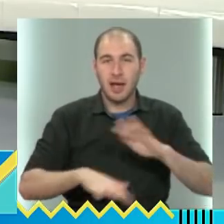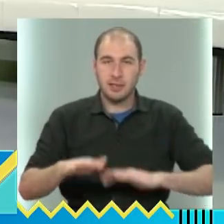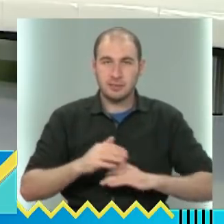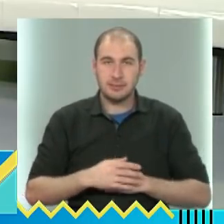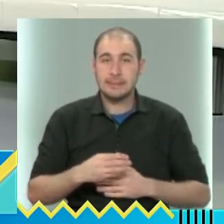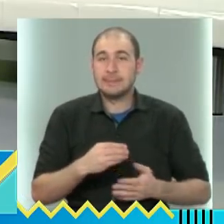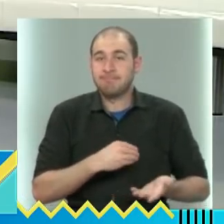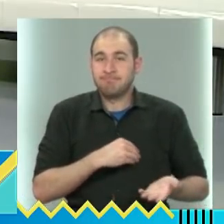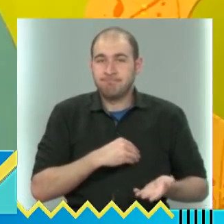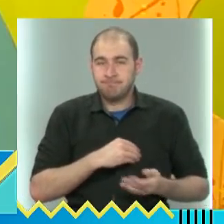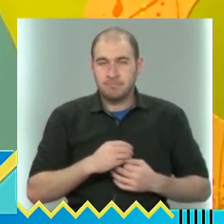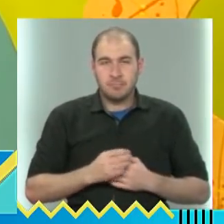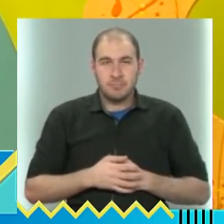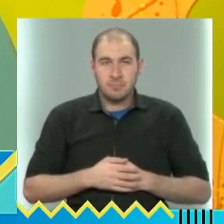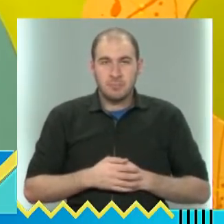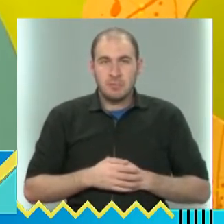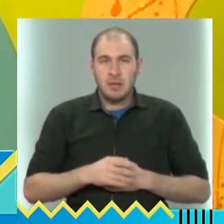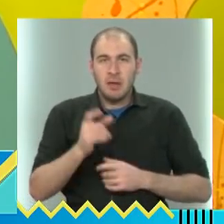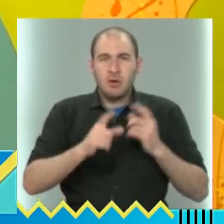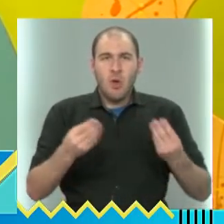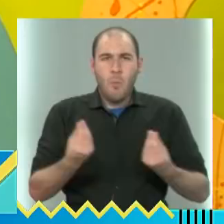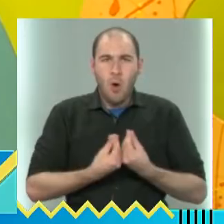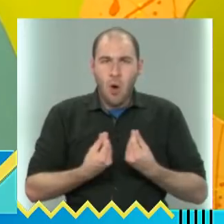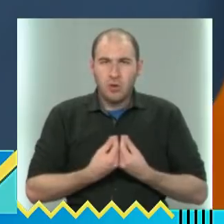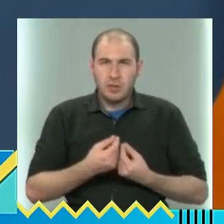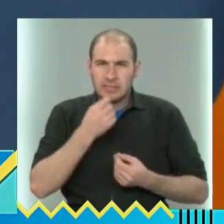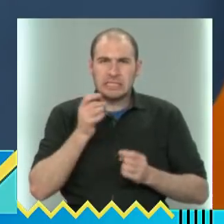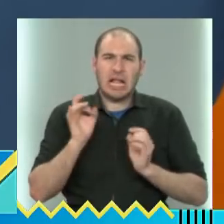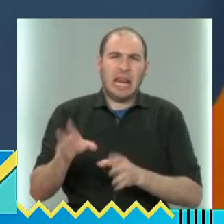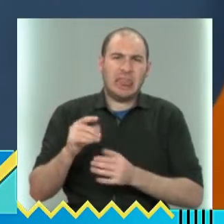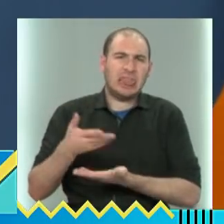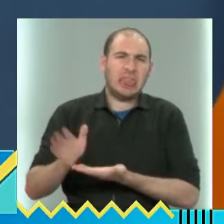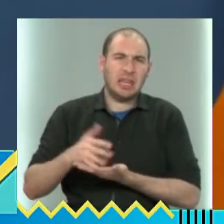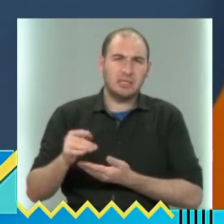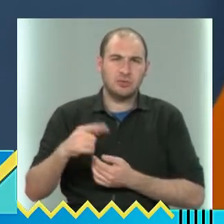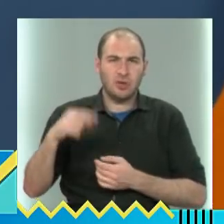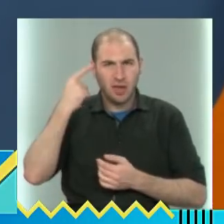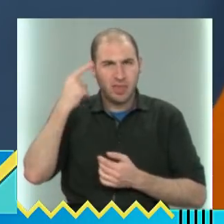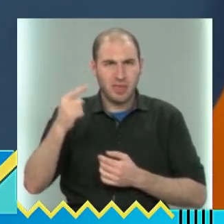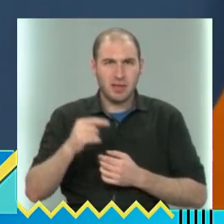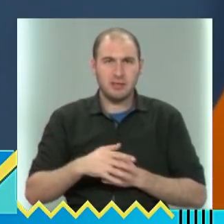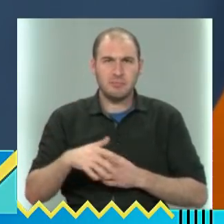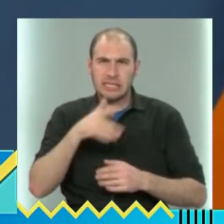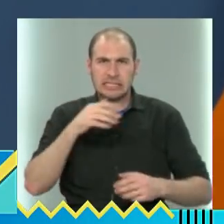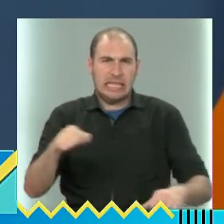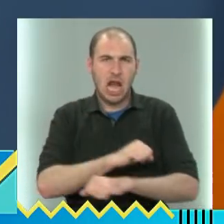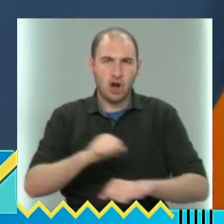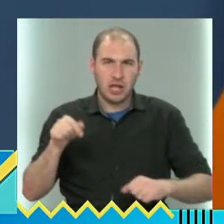que lamentablemente muchos nos hemos visto desacreditados y hasta tratados de estar queriendo hacer